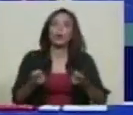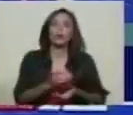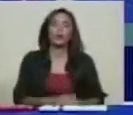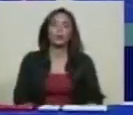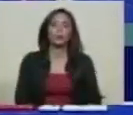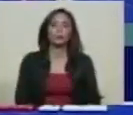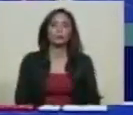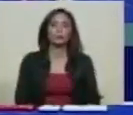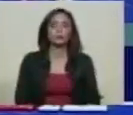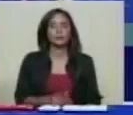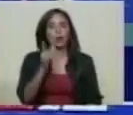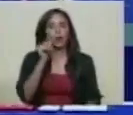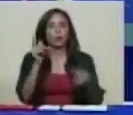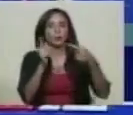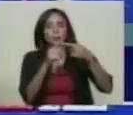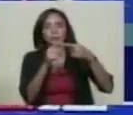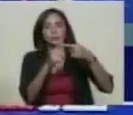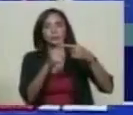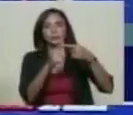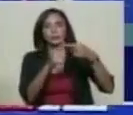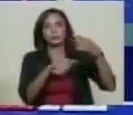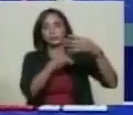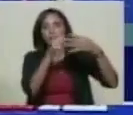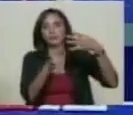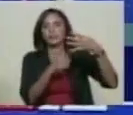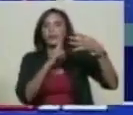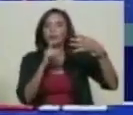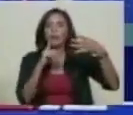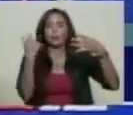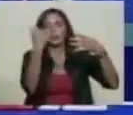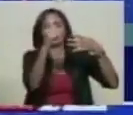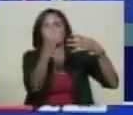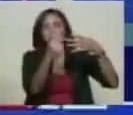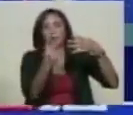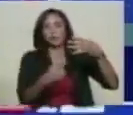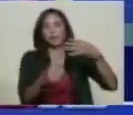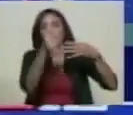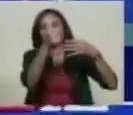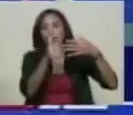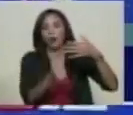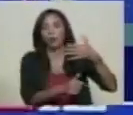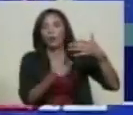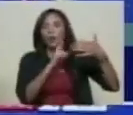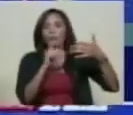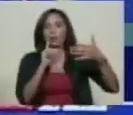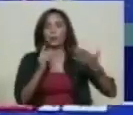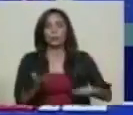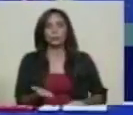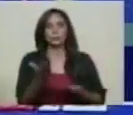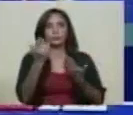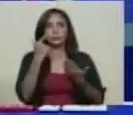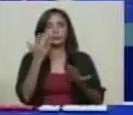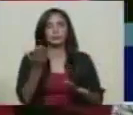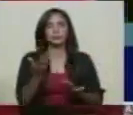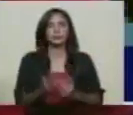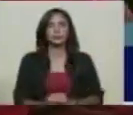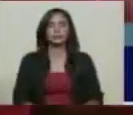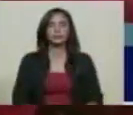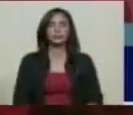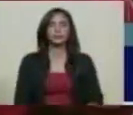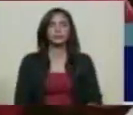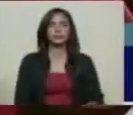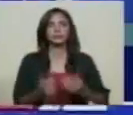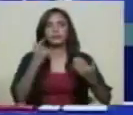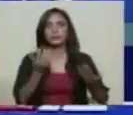comandante Luis Reyes Reyes y va a estar conformado por los compañeros José Vicente